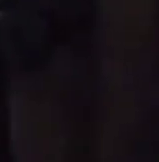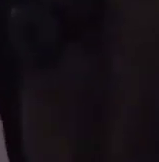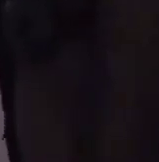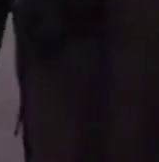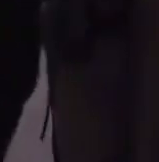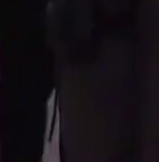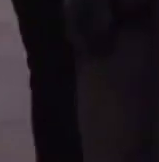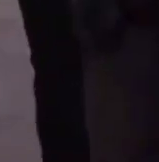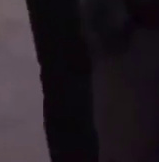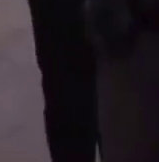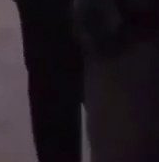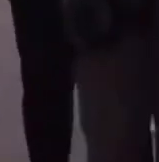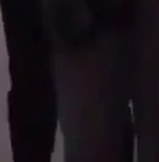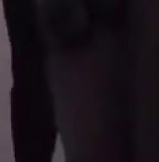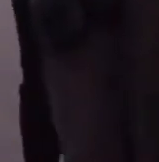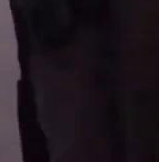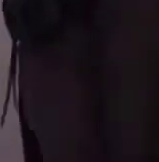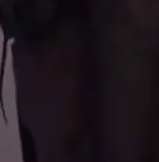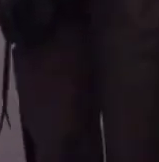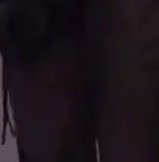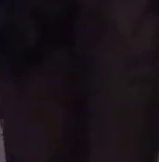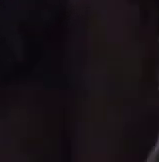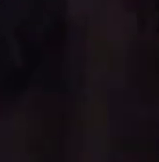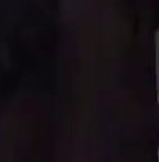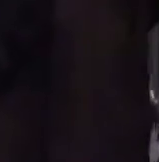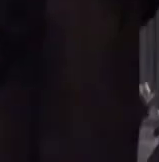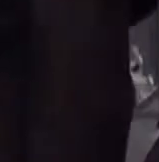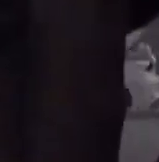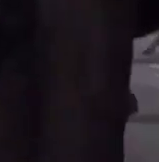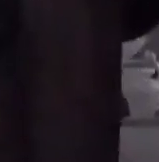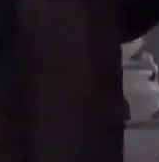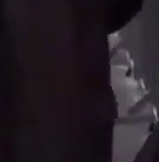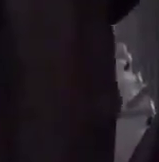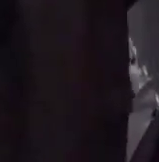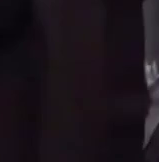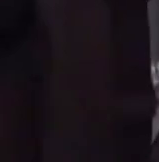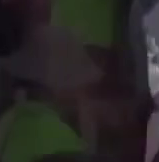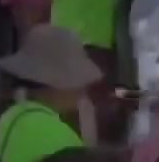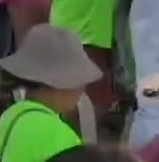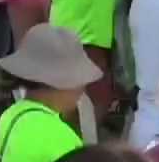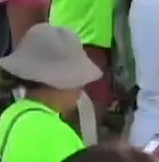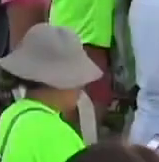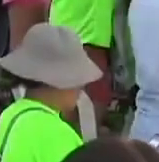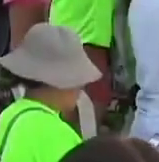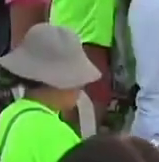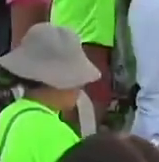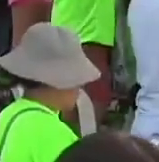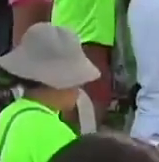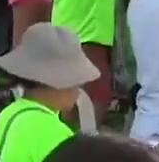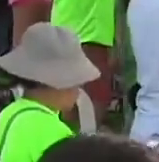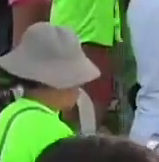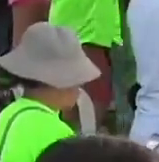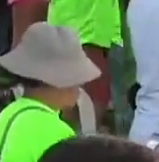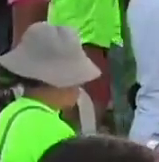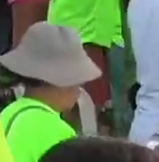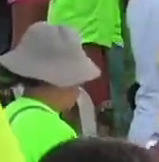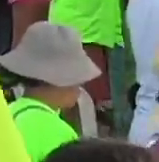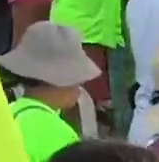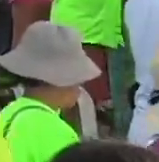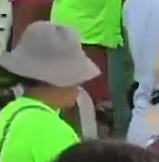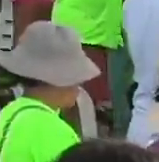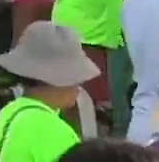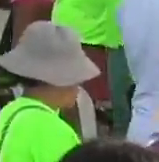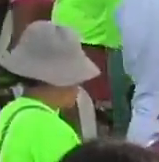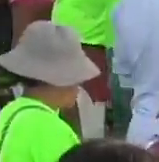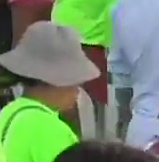juntos la cuarta transformación. Queremos que el bienestar llegue a cada rincón de México.